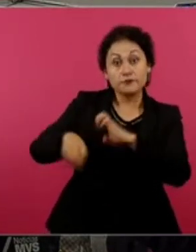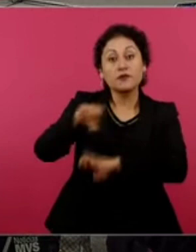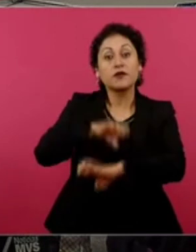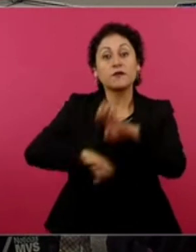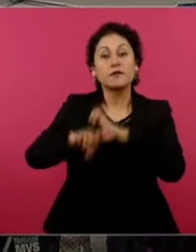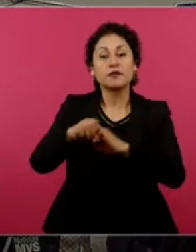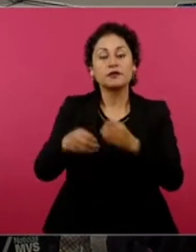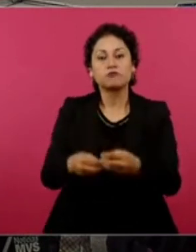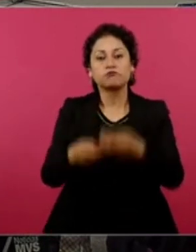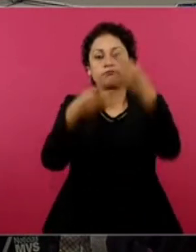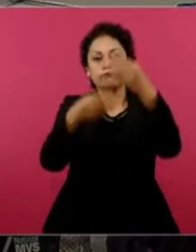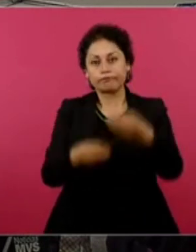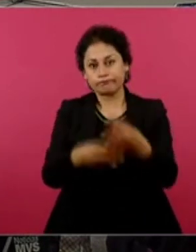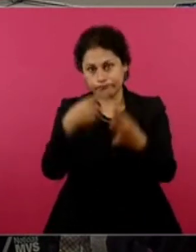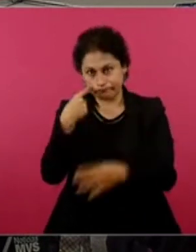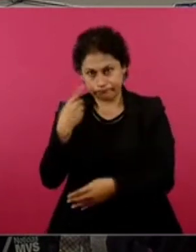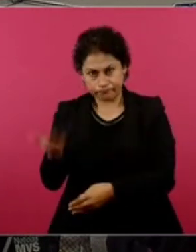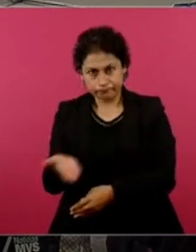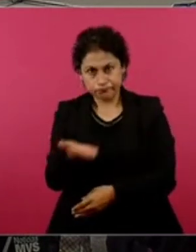bájale,